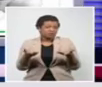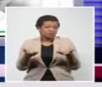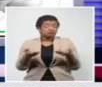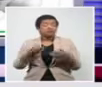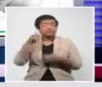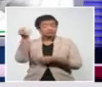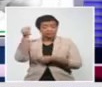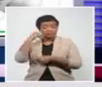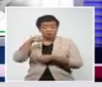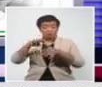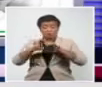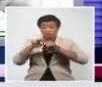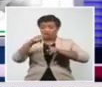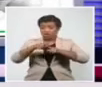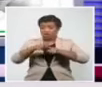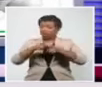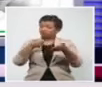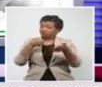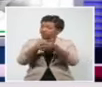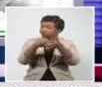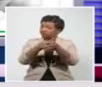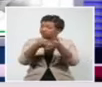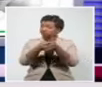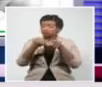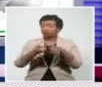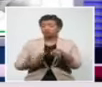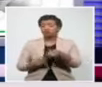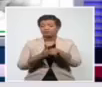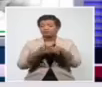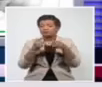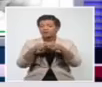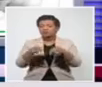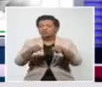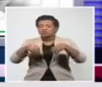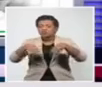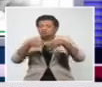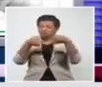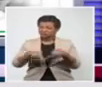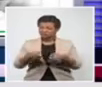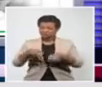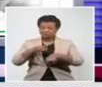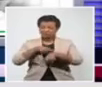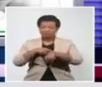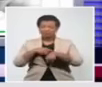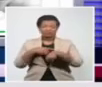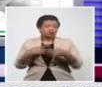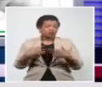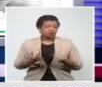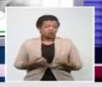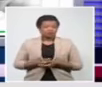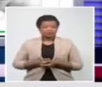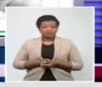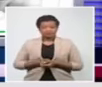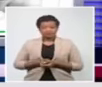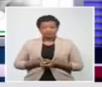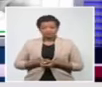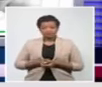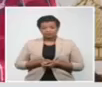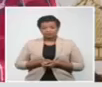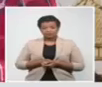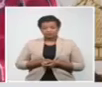continúa enfrentando allí al nuevo coronavirus, pero ¿cuál es la situación en estos momentos de Guantánamo? Adelante, muy buenos